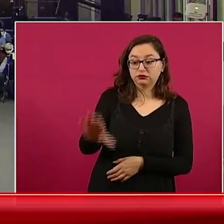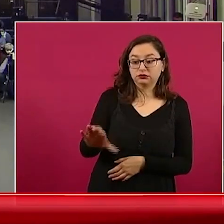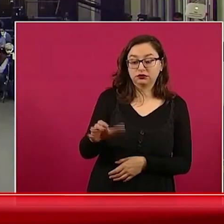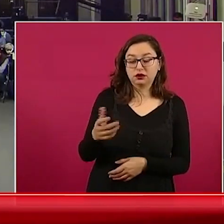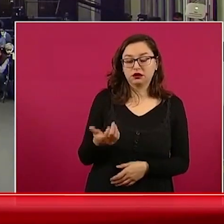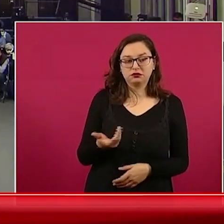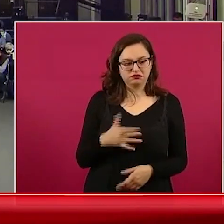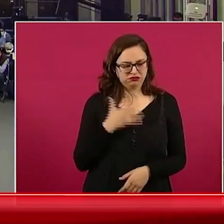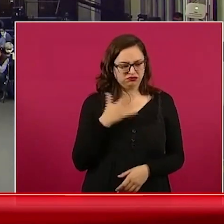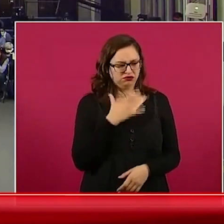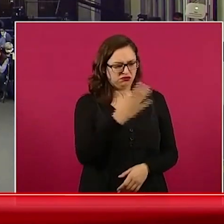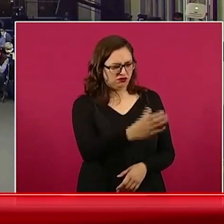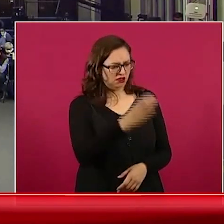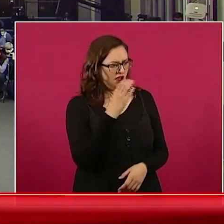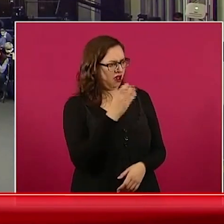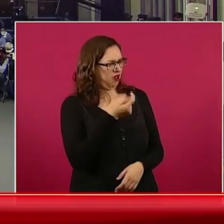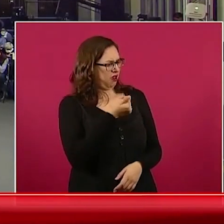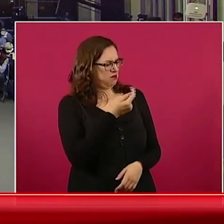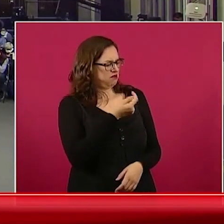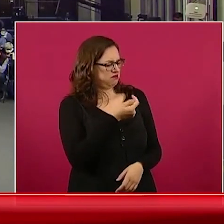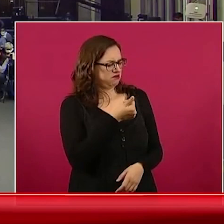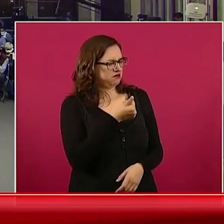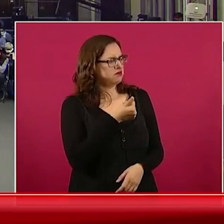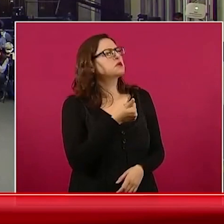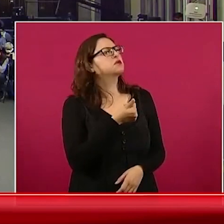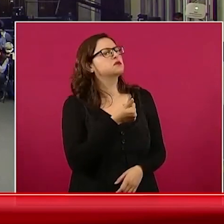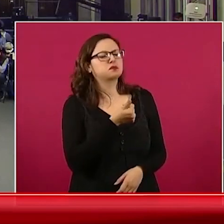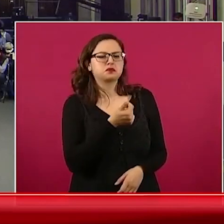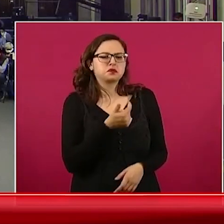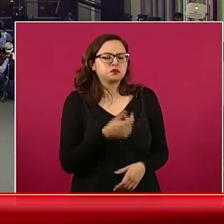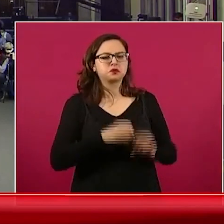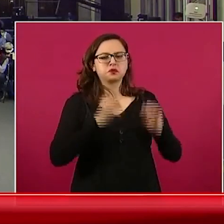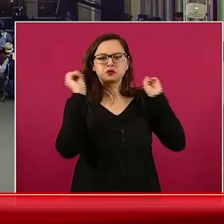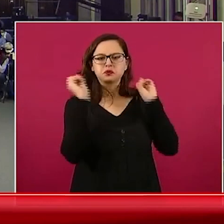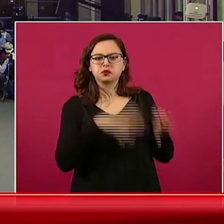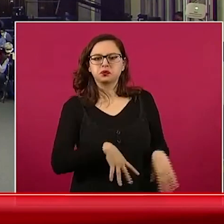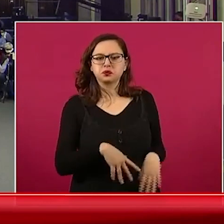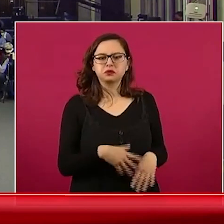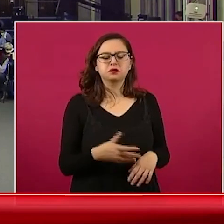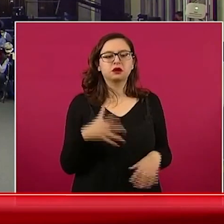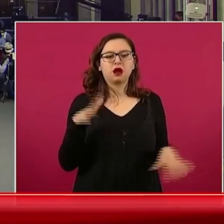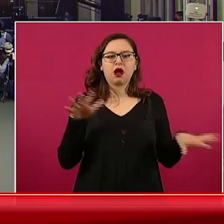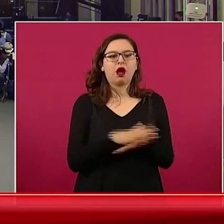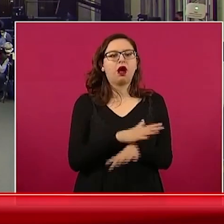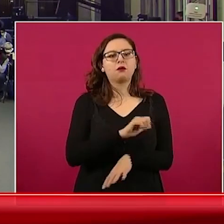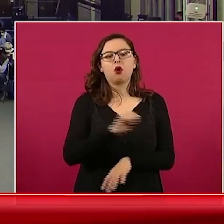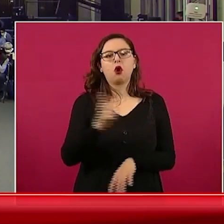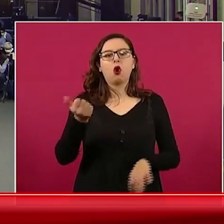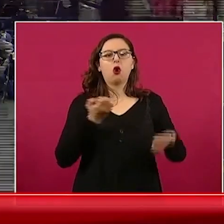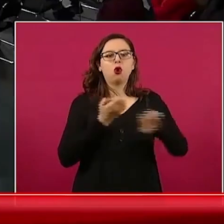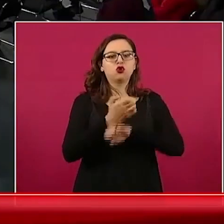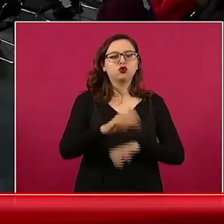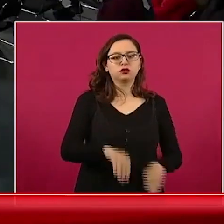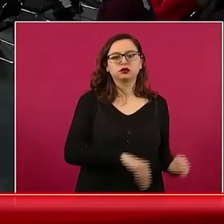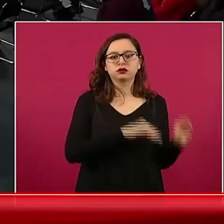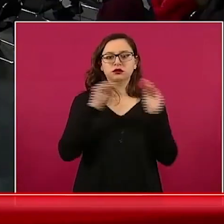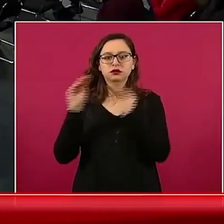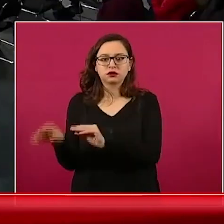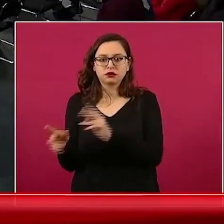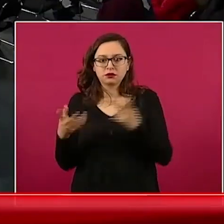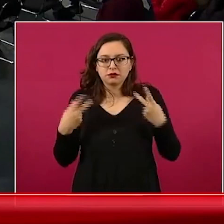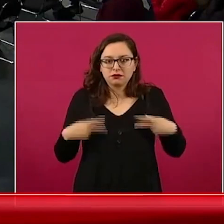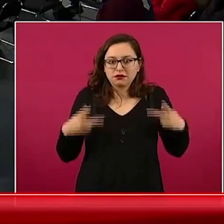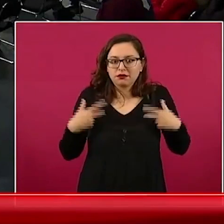criterio, se mudan de ciudad y dejan a la afición sin equipo, truncando a veces tradiciones de